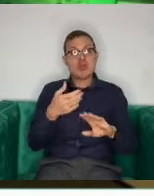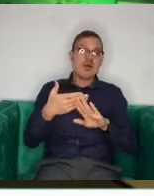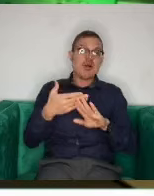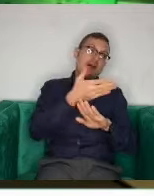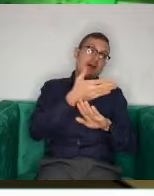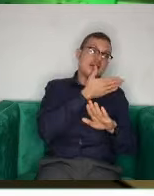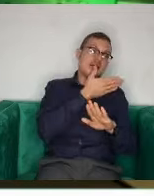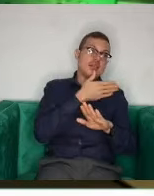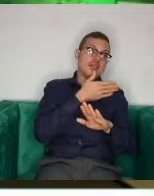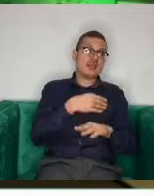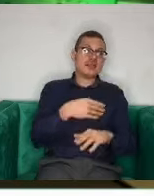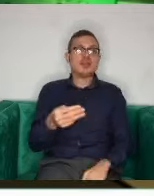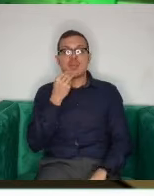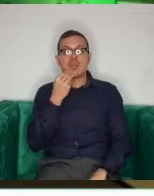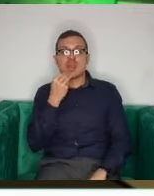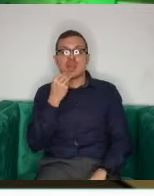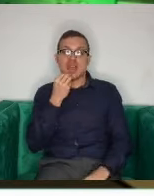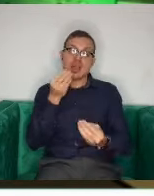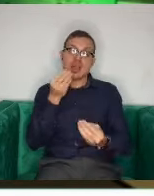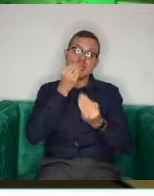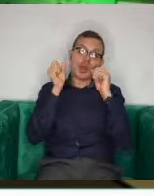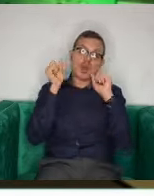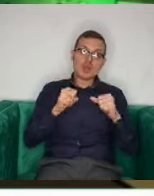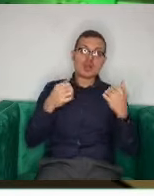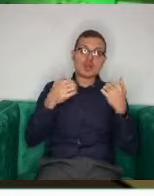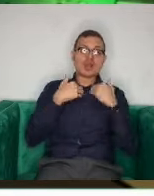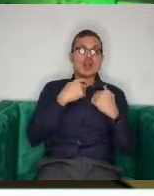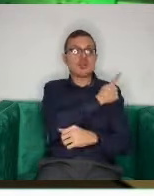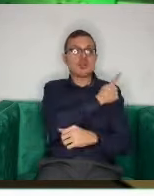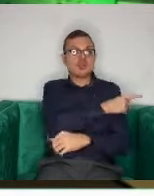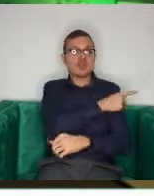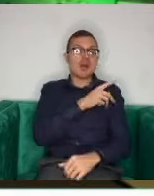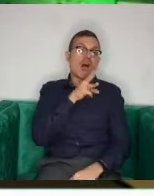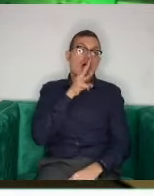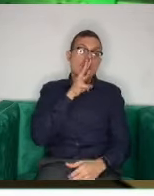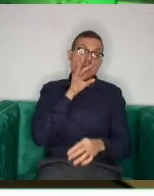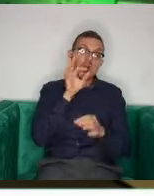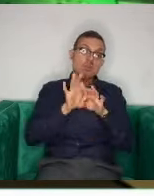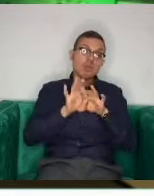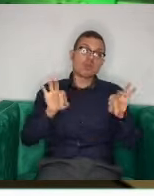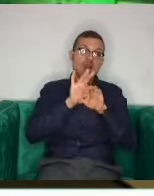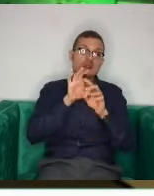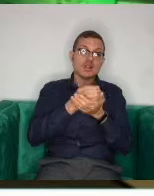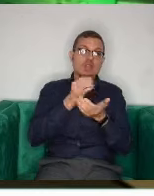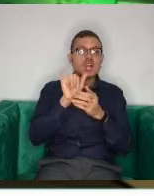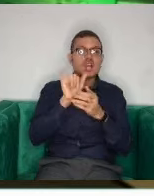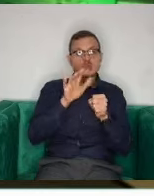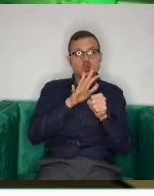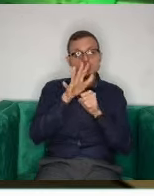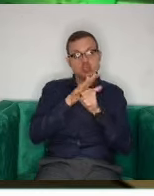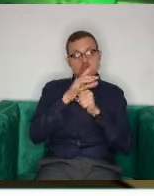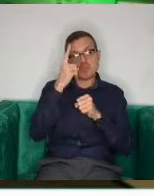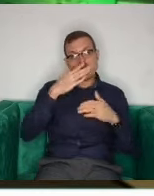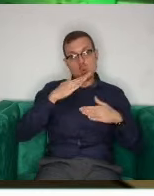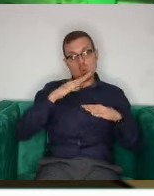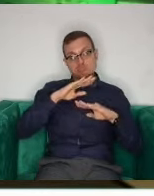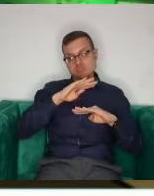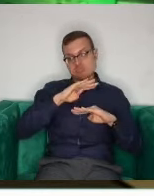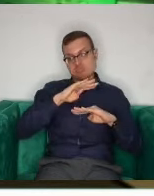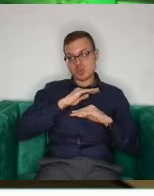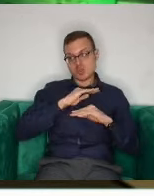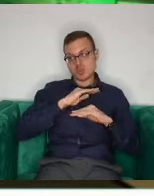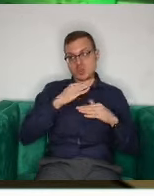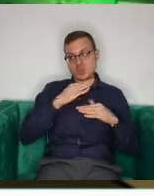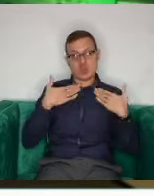más abastecido, ir con su botellita de agua, si sabe que en esa casa de ese tío no existe el agua, lo que existe es refresco y el alcohol.